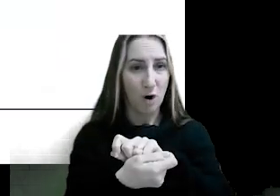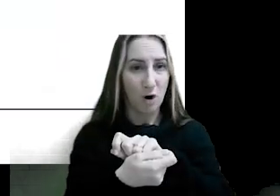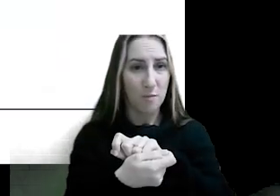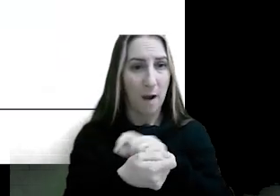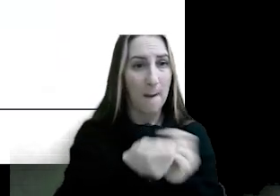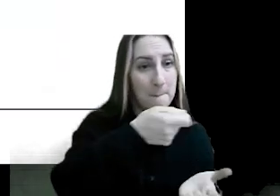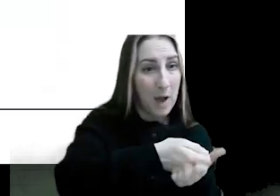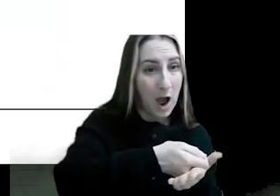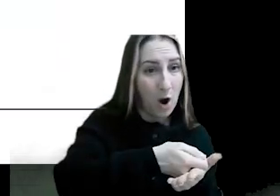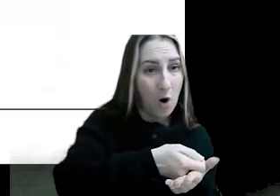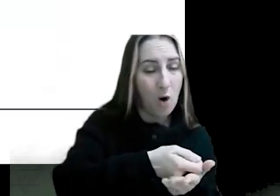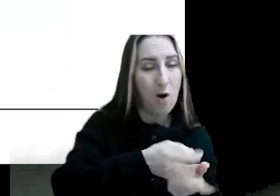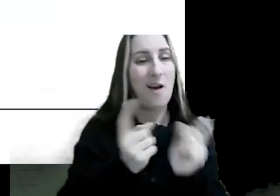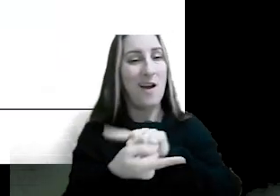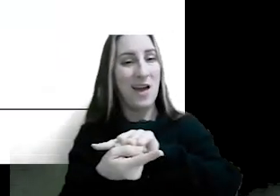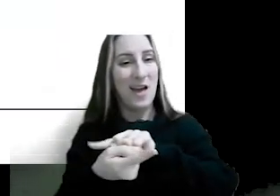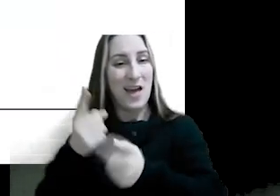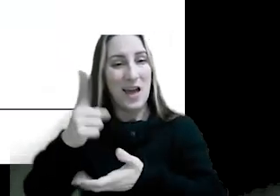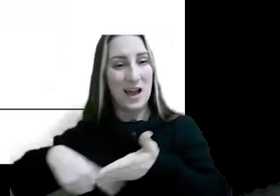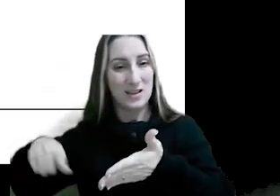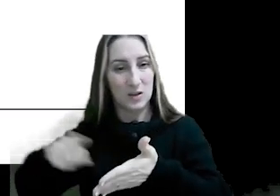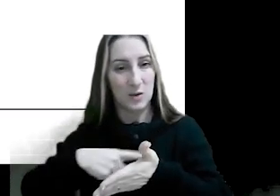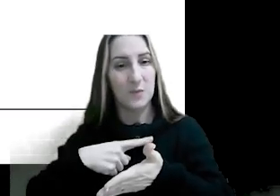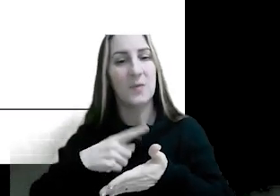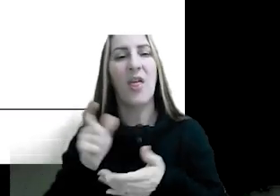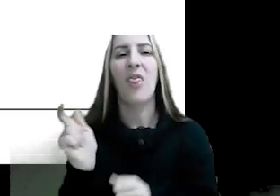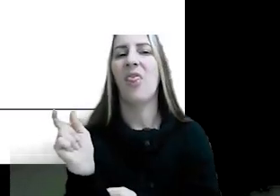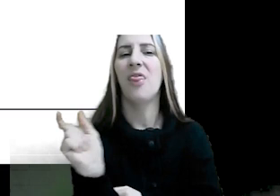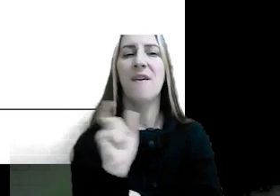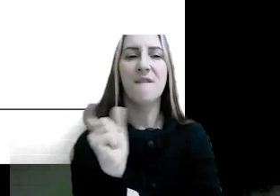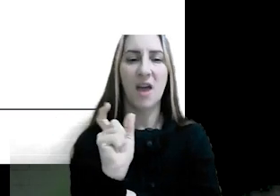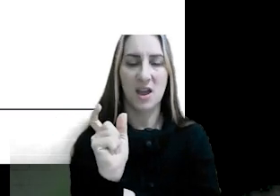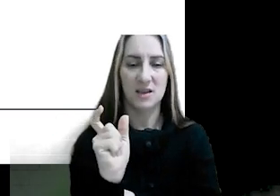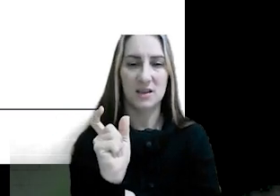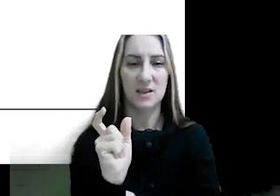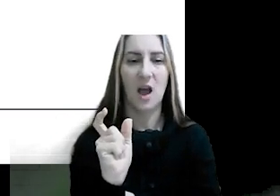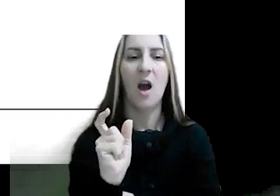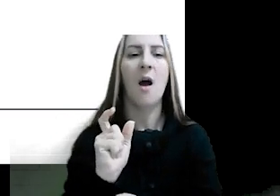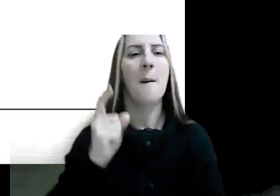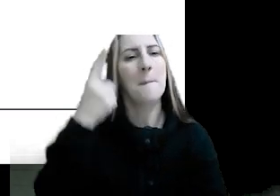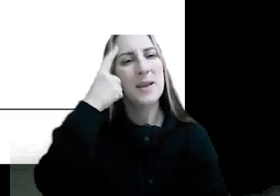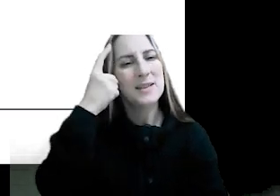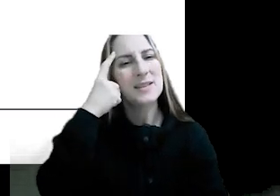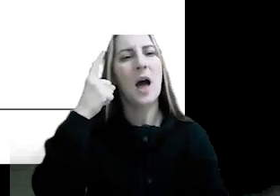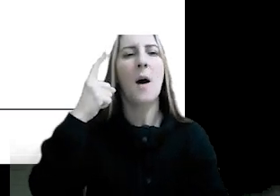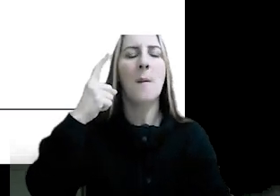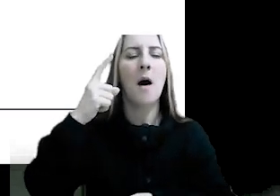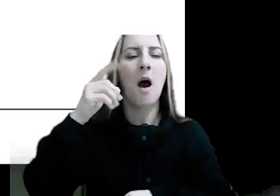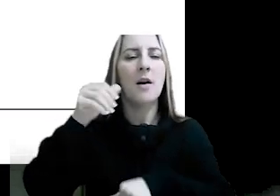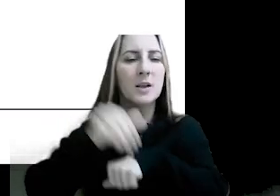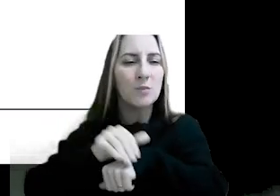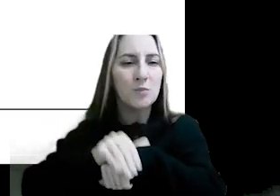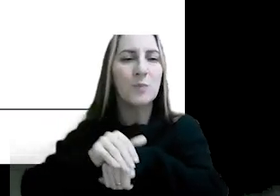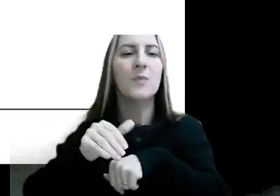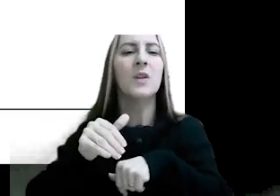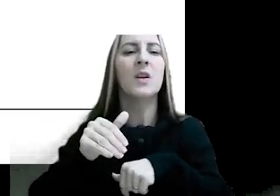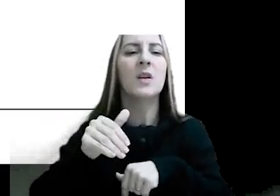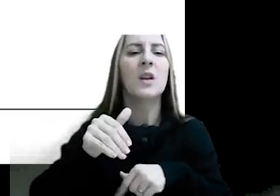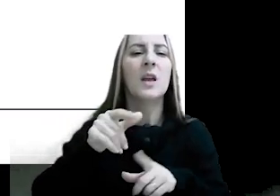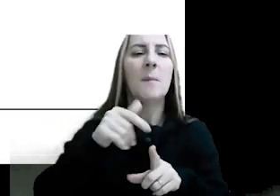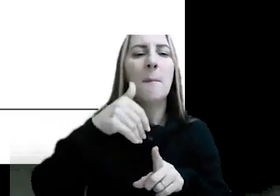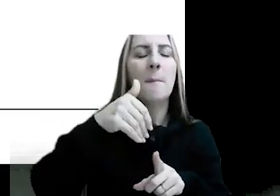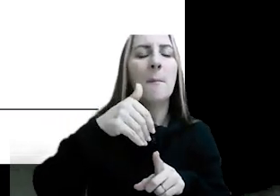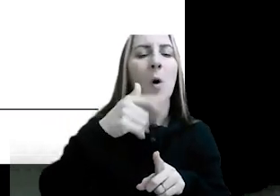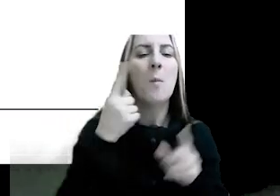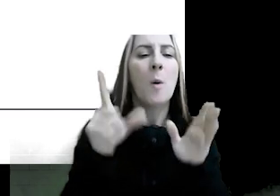la cancelación era una diferencia en la doctrina y en la jurisprudencia sobre si se menoscababa o no el principio